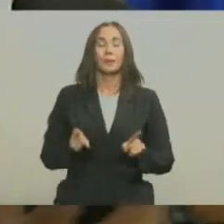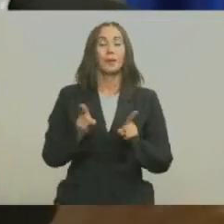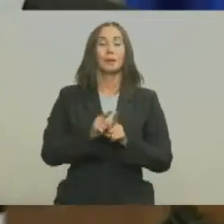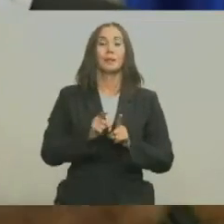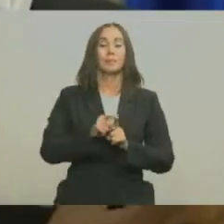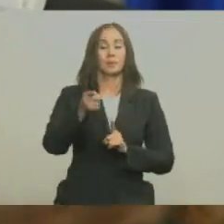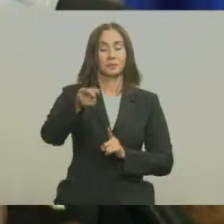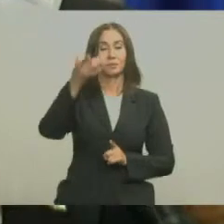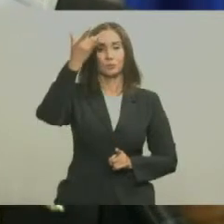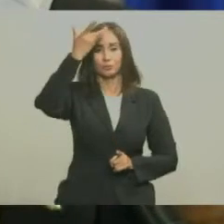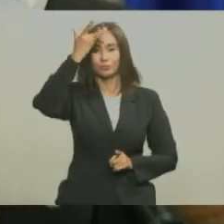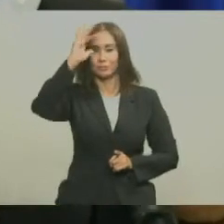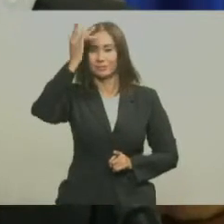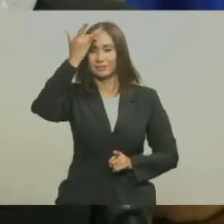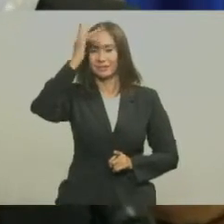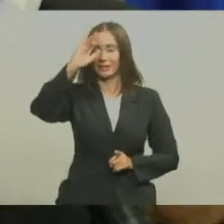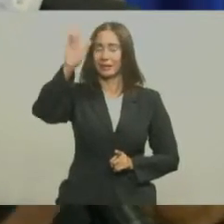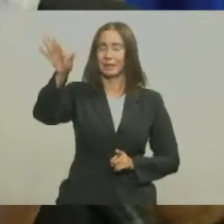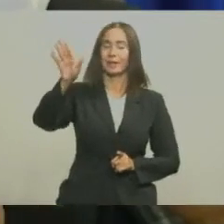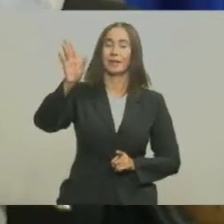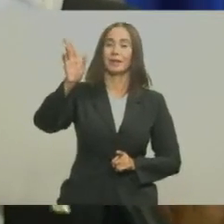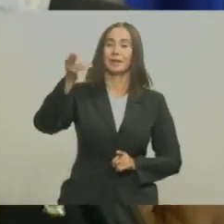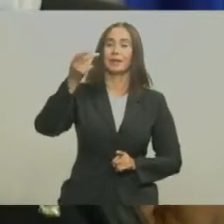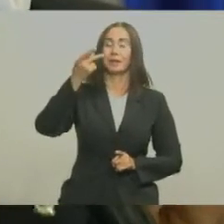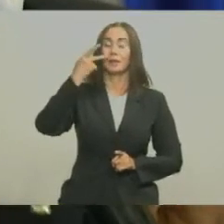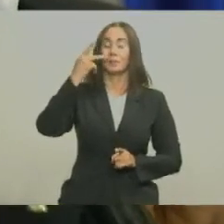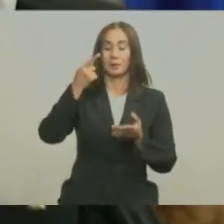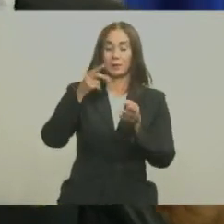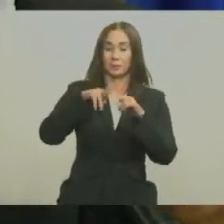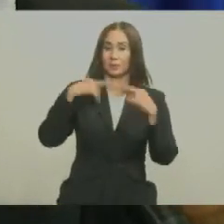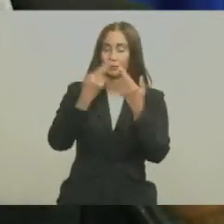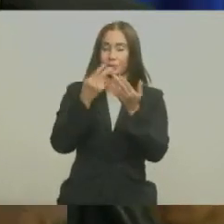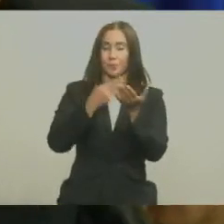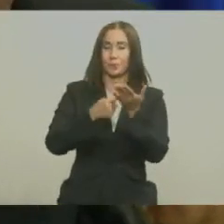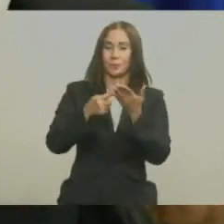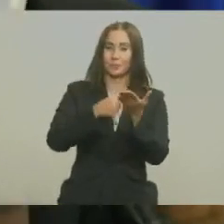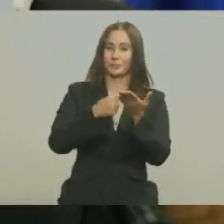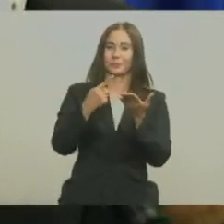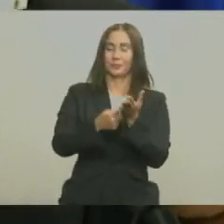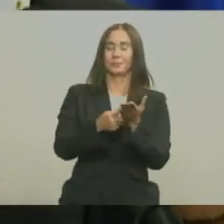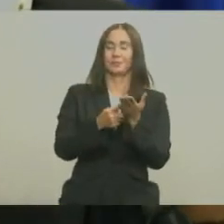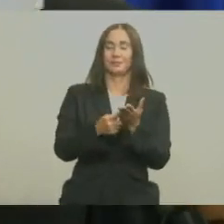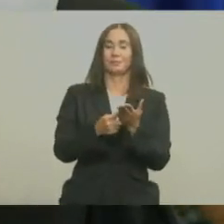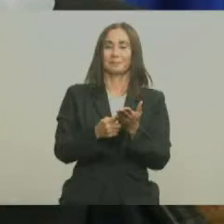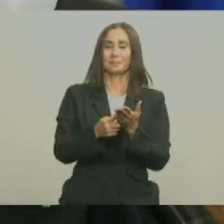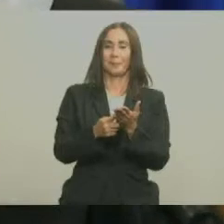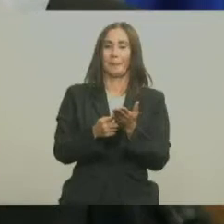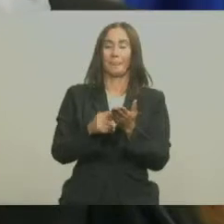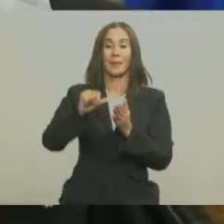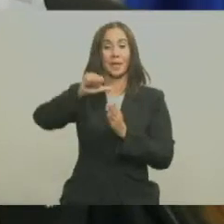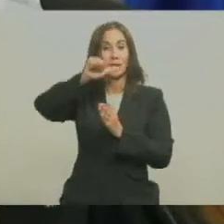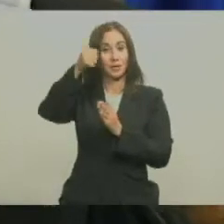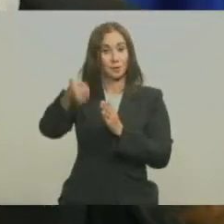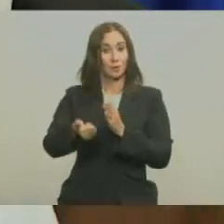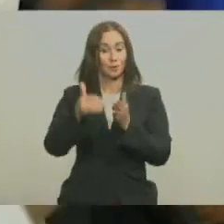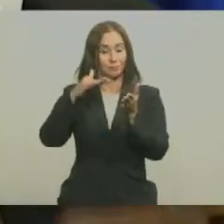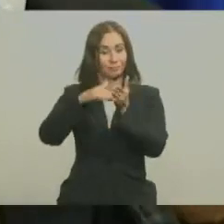inteligencia para construir los consensos. Y un alumno importante